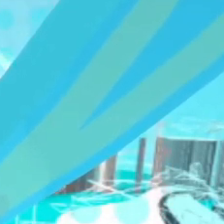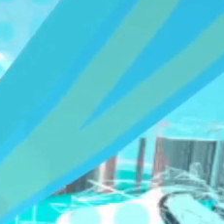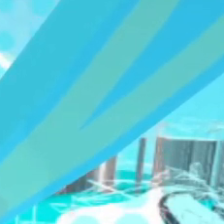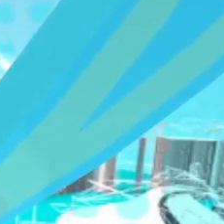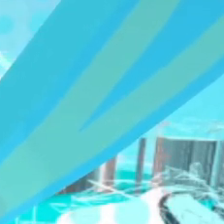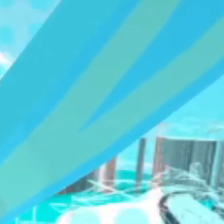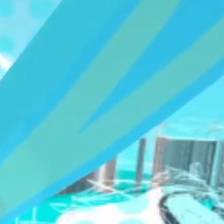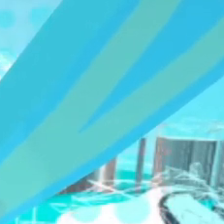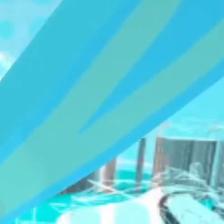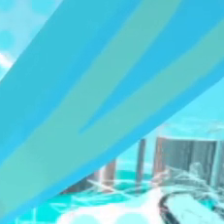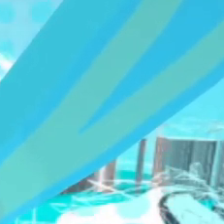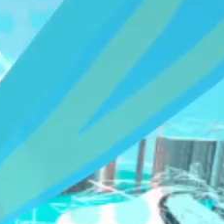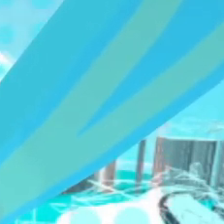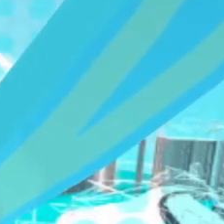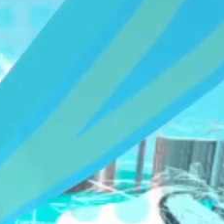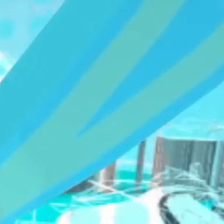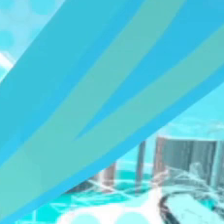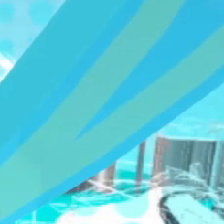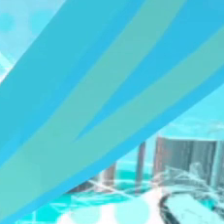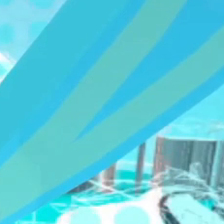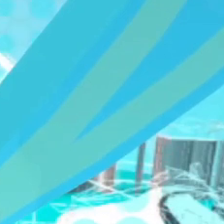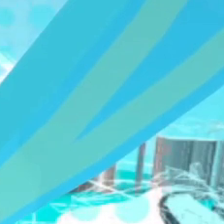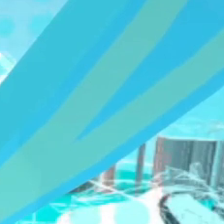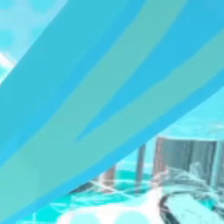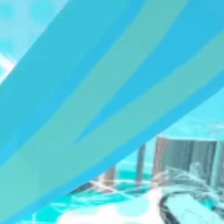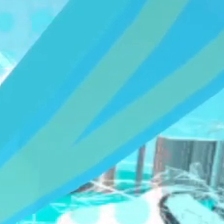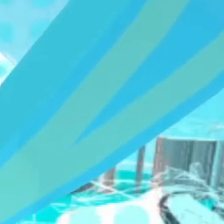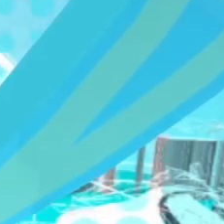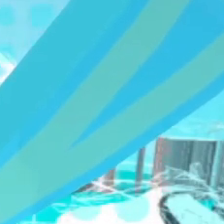centavos. El precio del dólar en la venta,